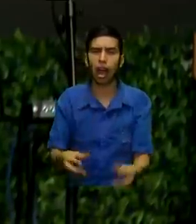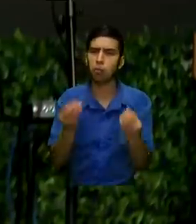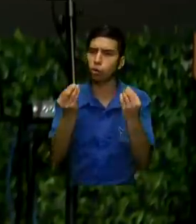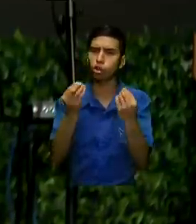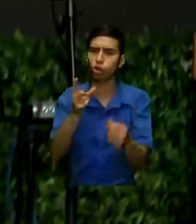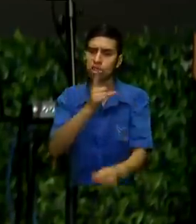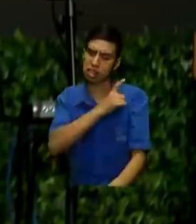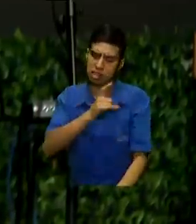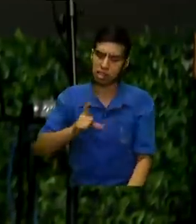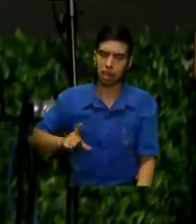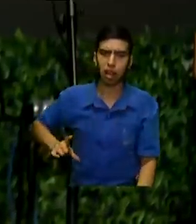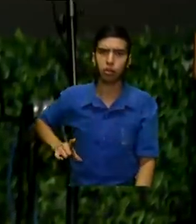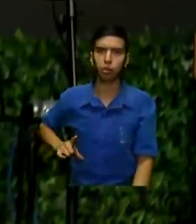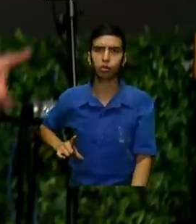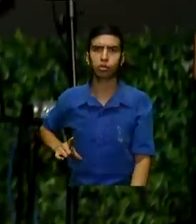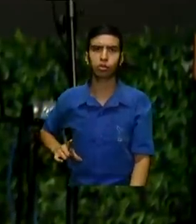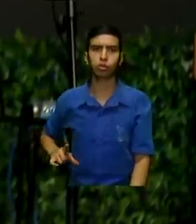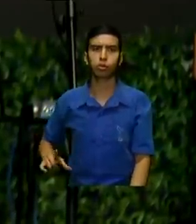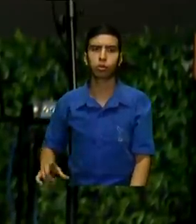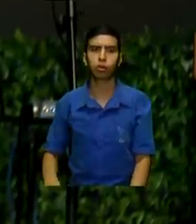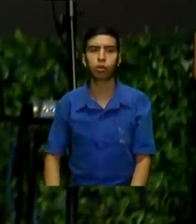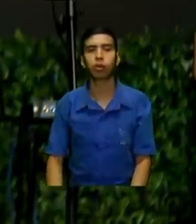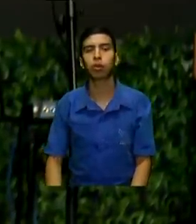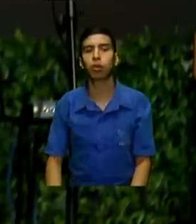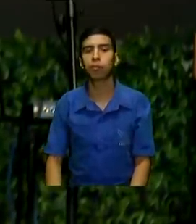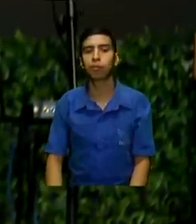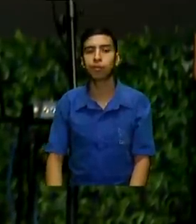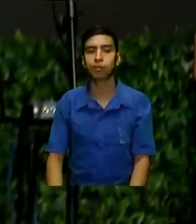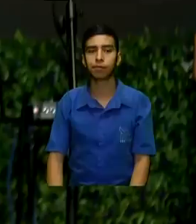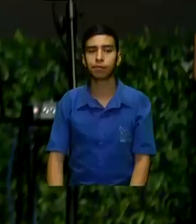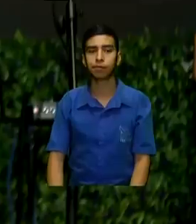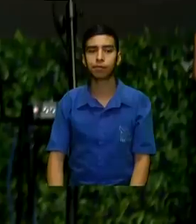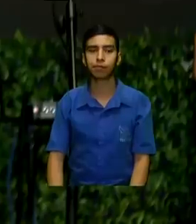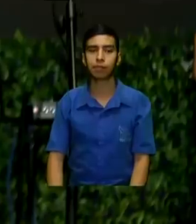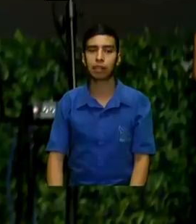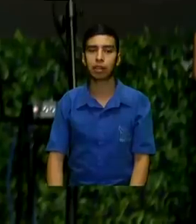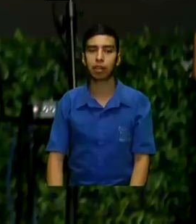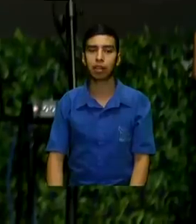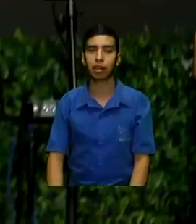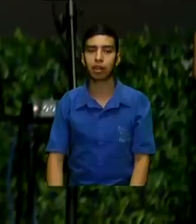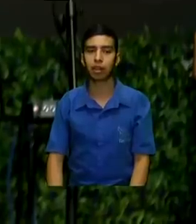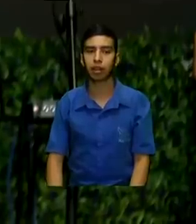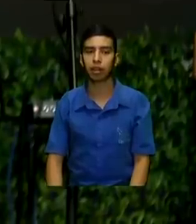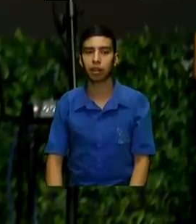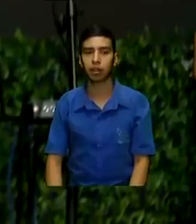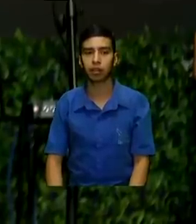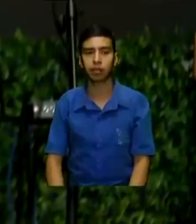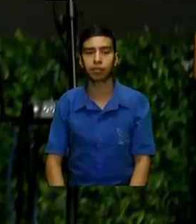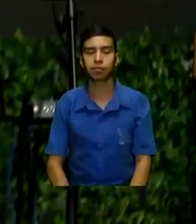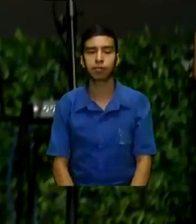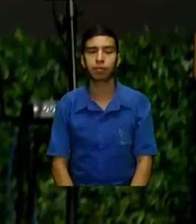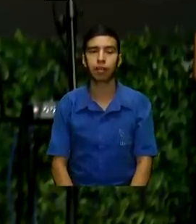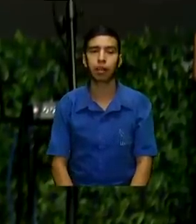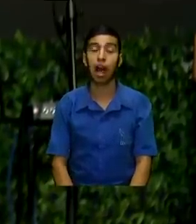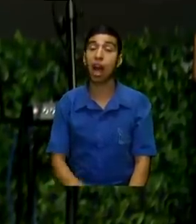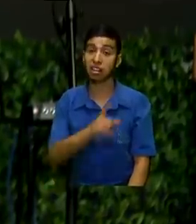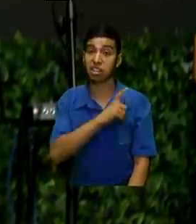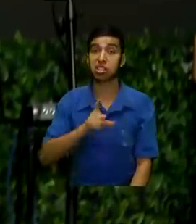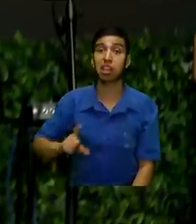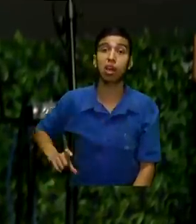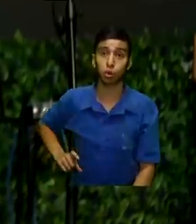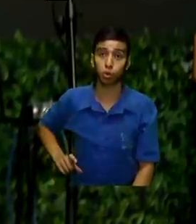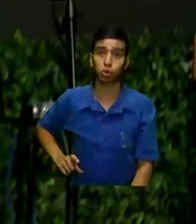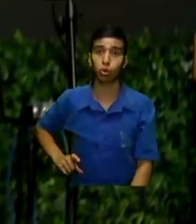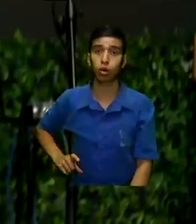los acusó de haber incendiado Roma. Entonces el castigo era que los empalaba. ¿Sabe qué es empalar?